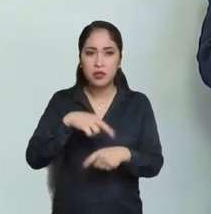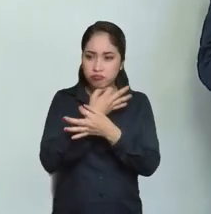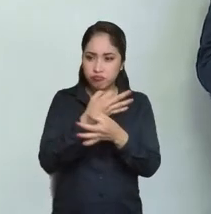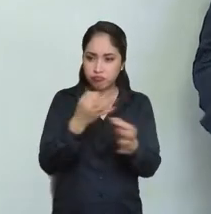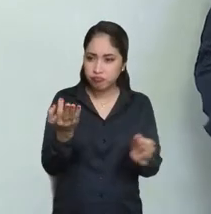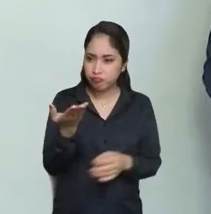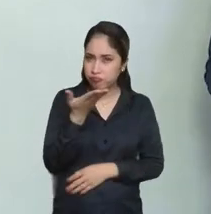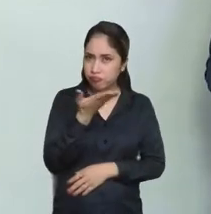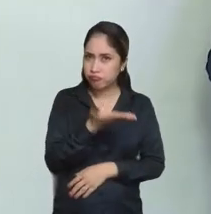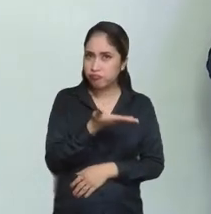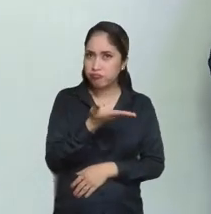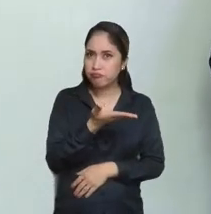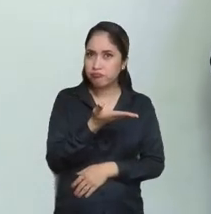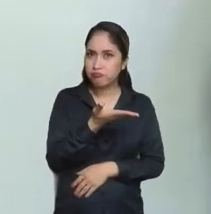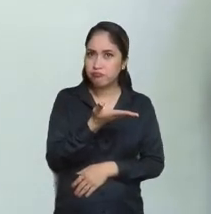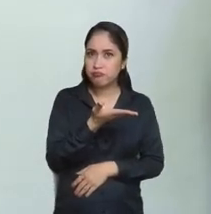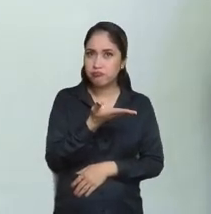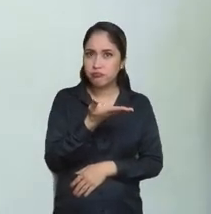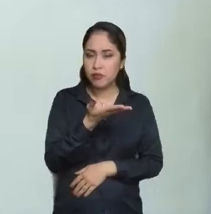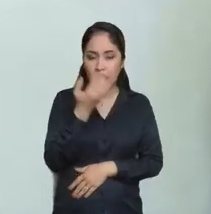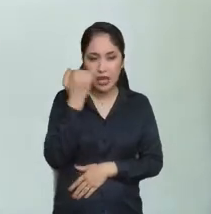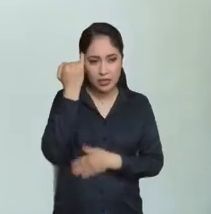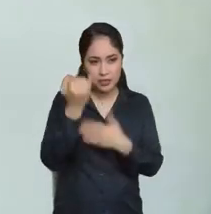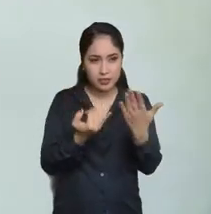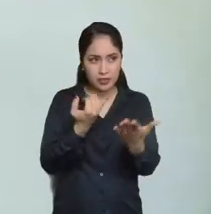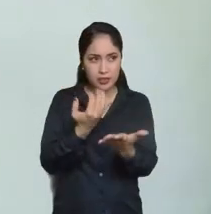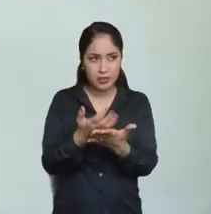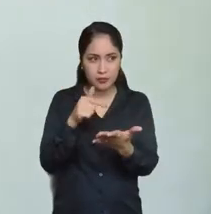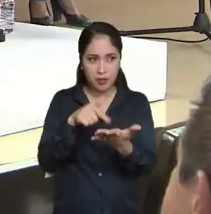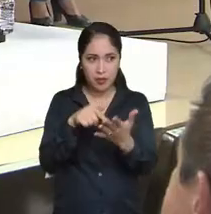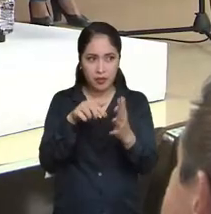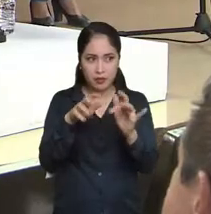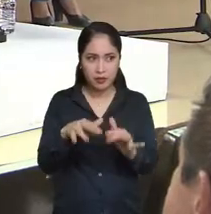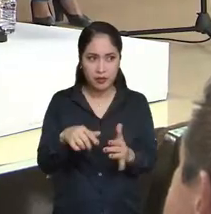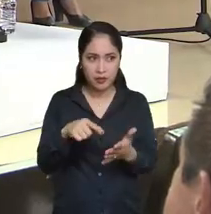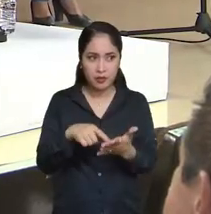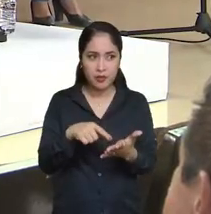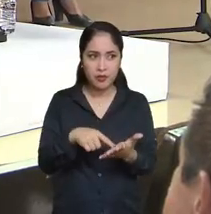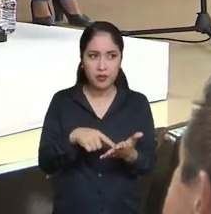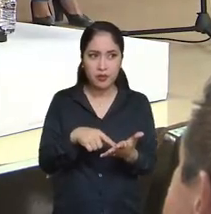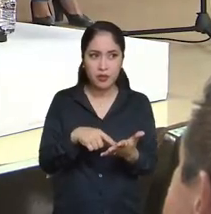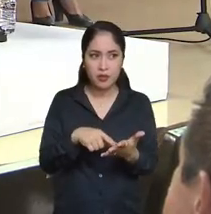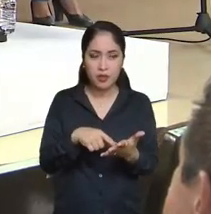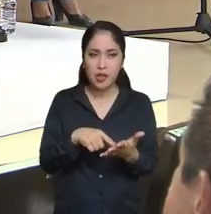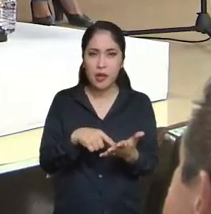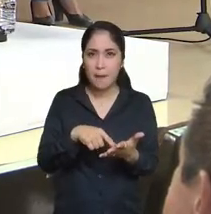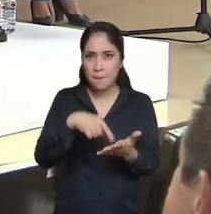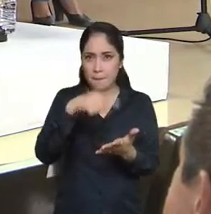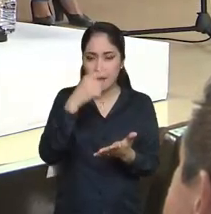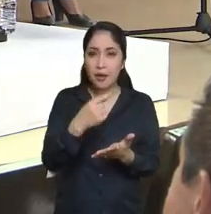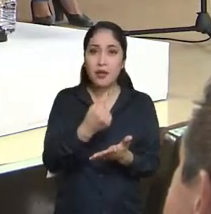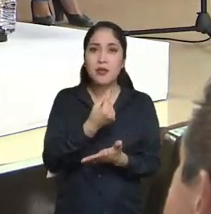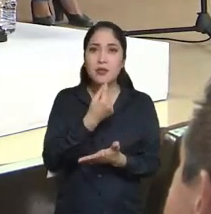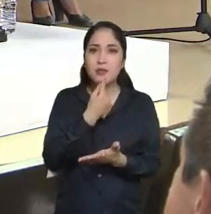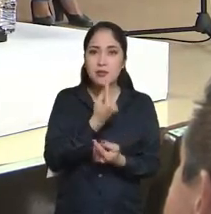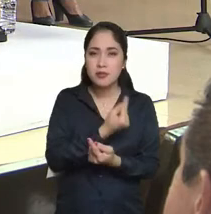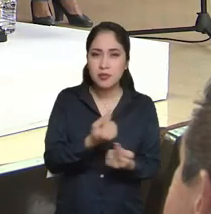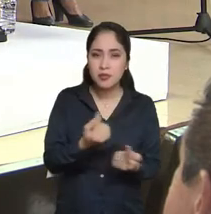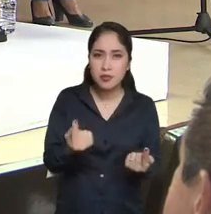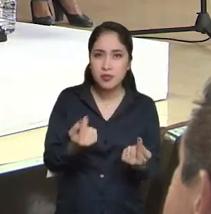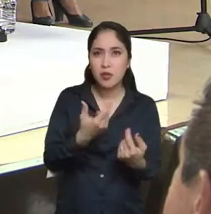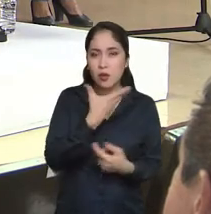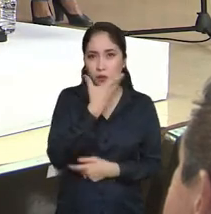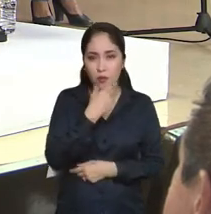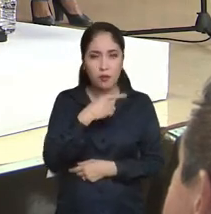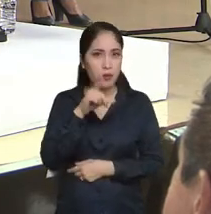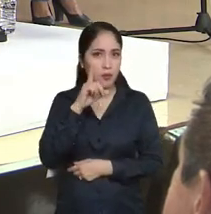una iniciativa que vamos a mandar con respecto a los niñas, niños, adolescentes, pero también quiero que platiques un poco